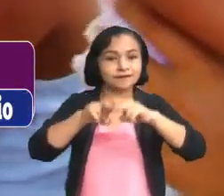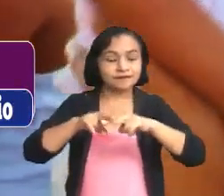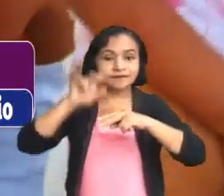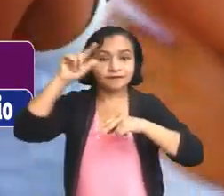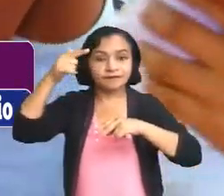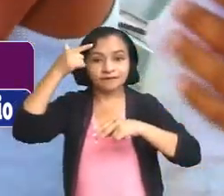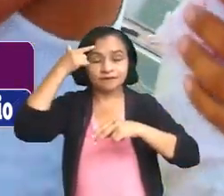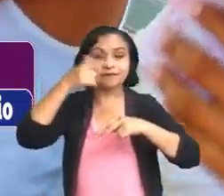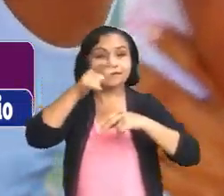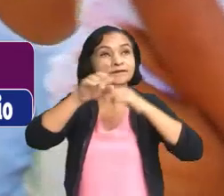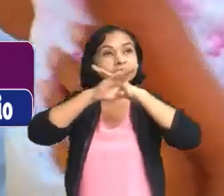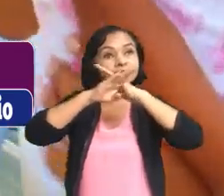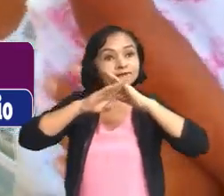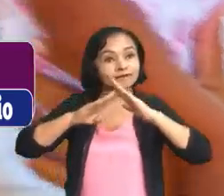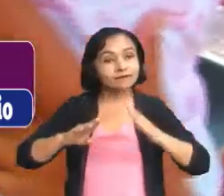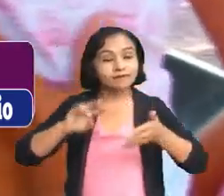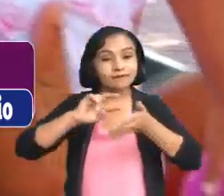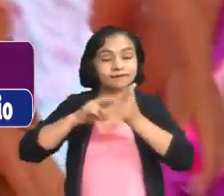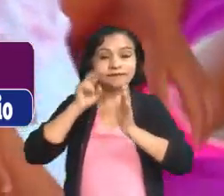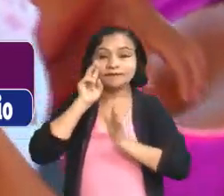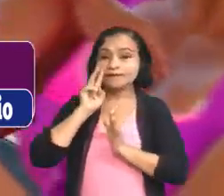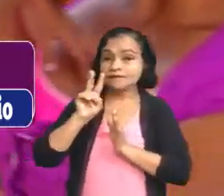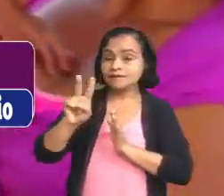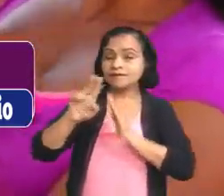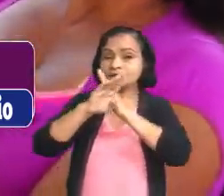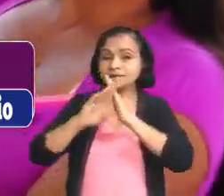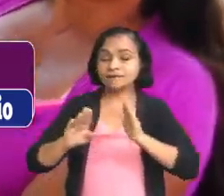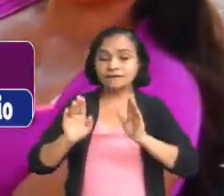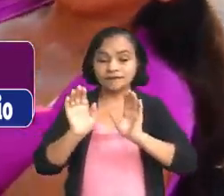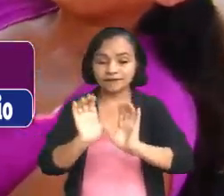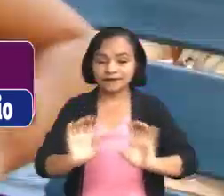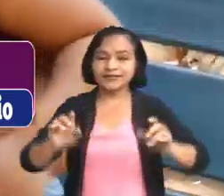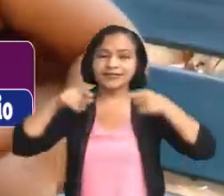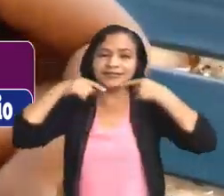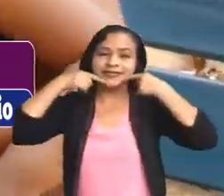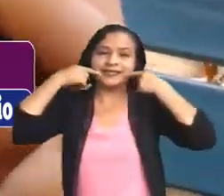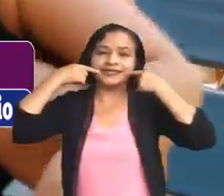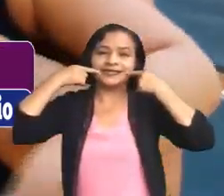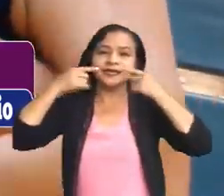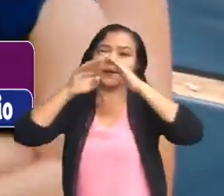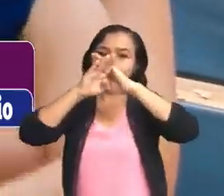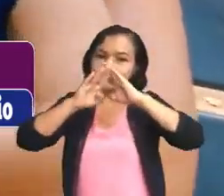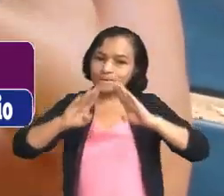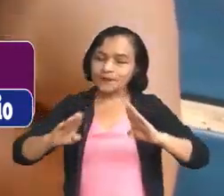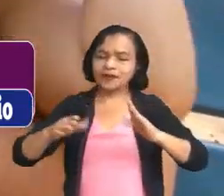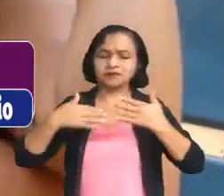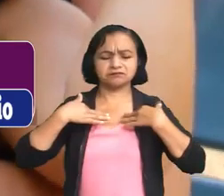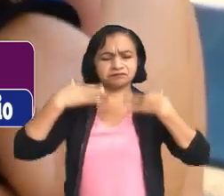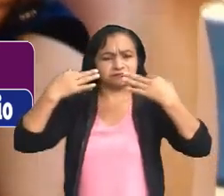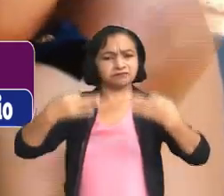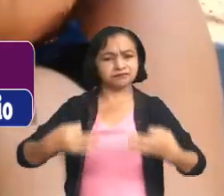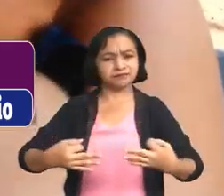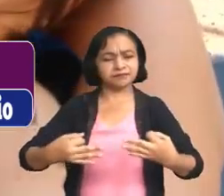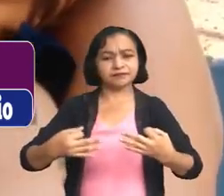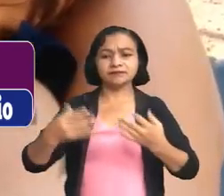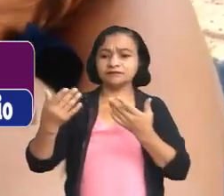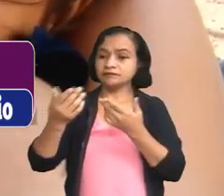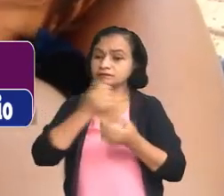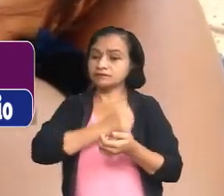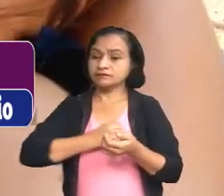Eso es paz. Eso es ver paz. Vos ves a los niños sonriendo. Es porque hay paz, hay tranquilidad, hay